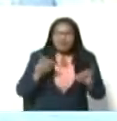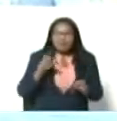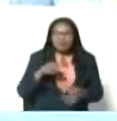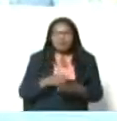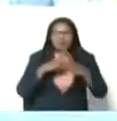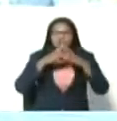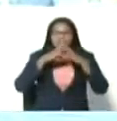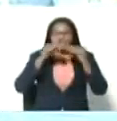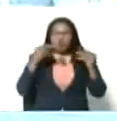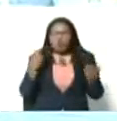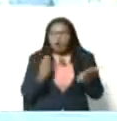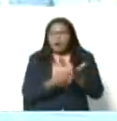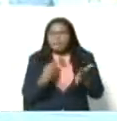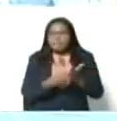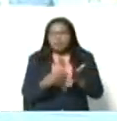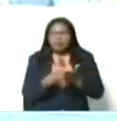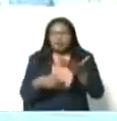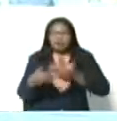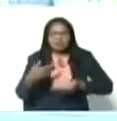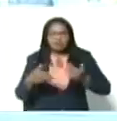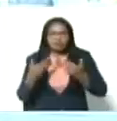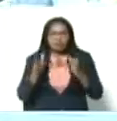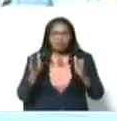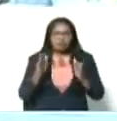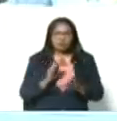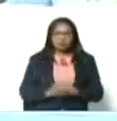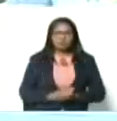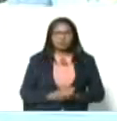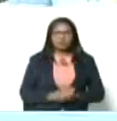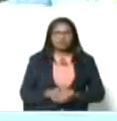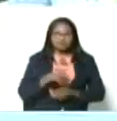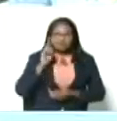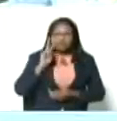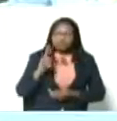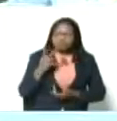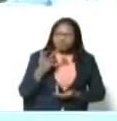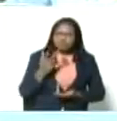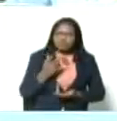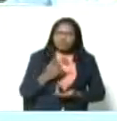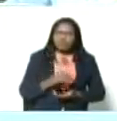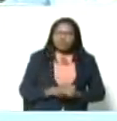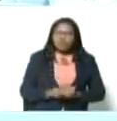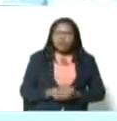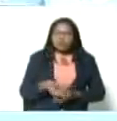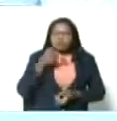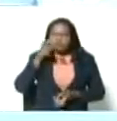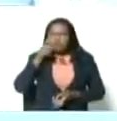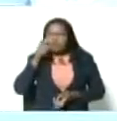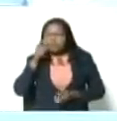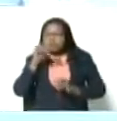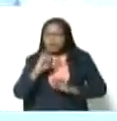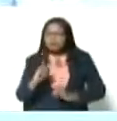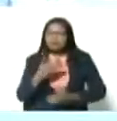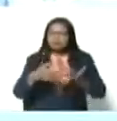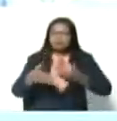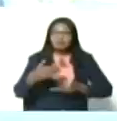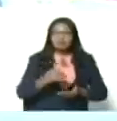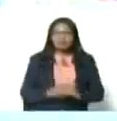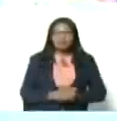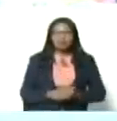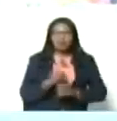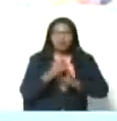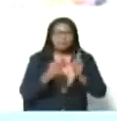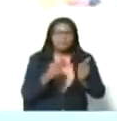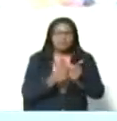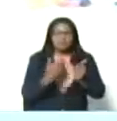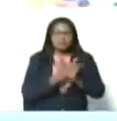Todos a pagar los servicios públicos. ¿Te das cuenta? Supervisa eso. Aquí yo tengo al